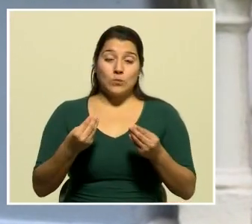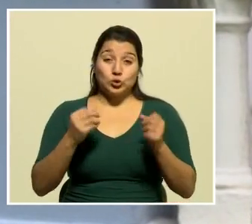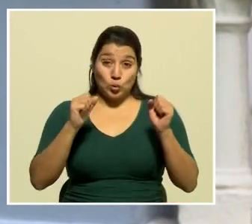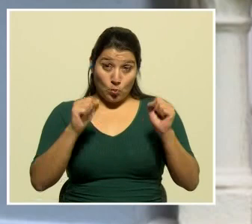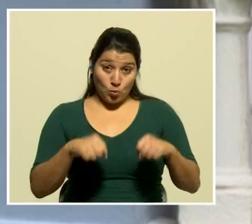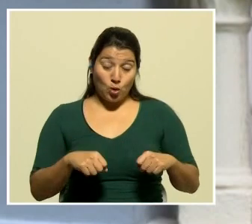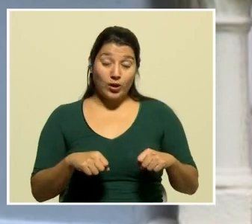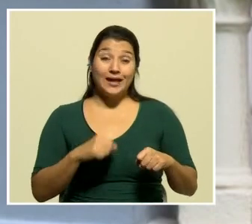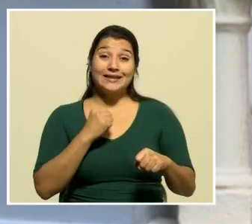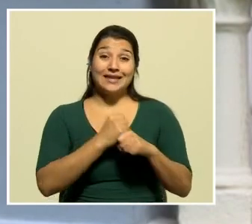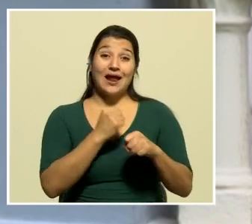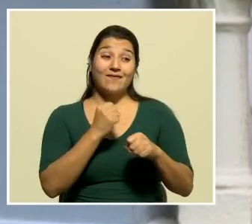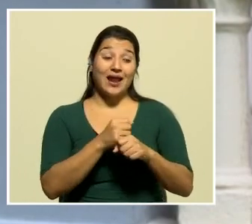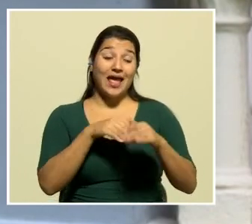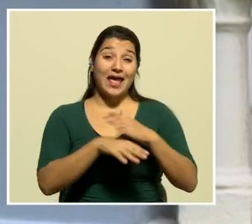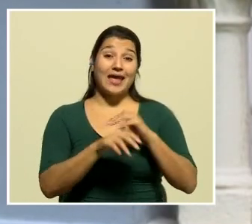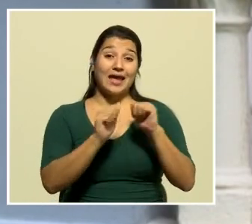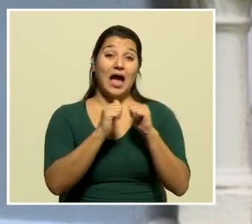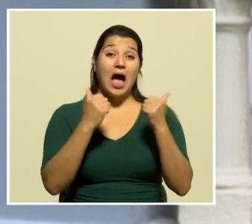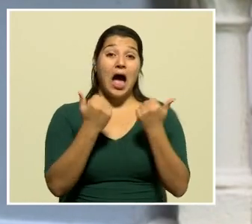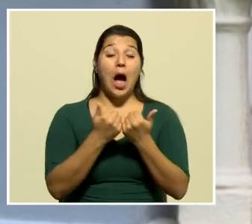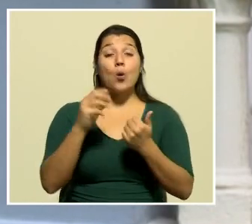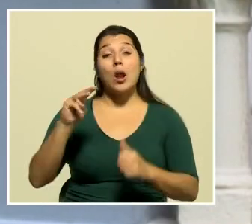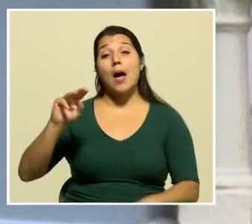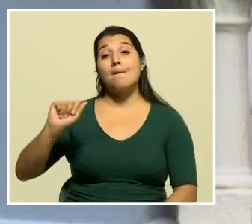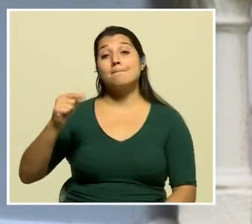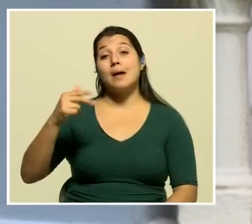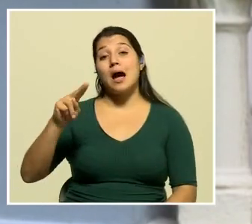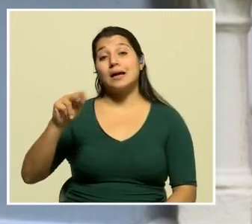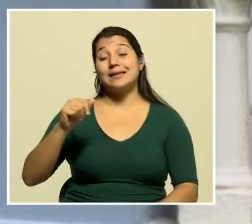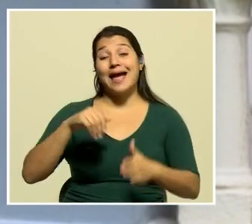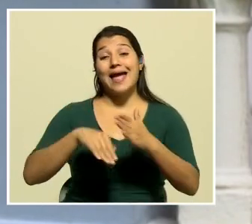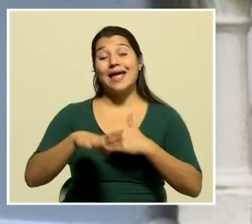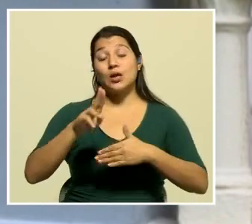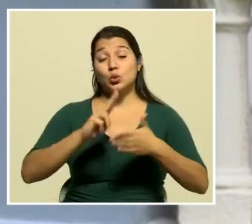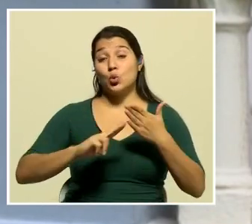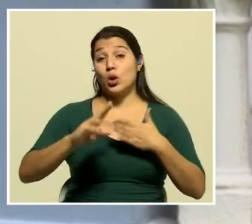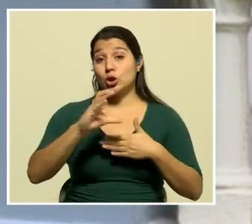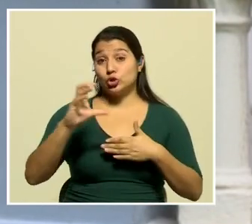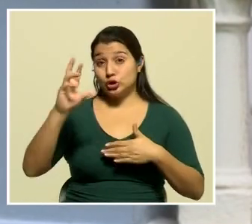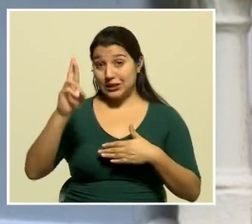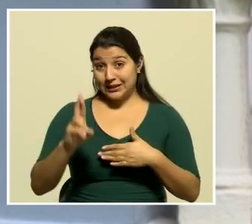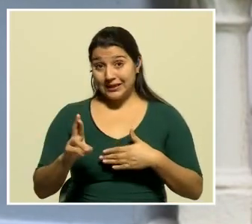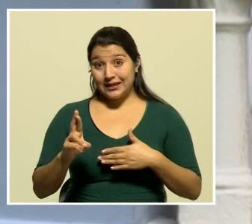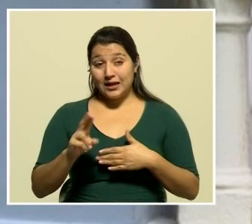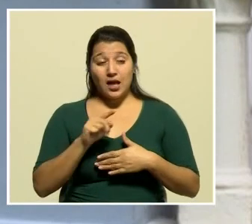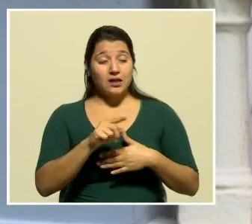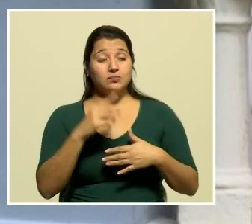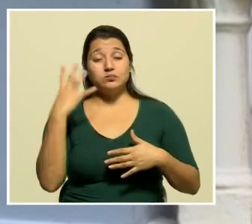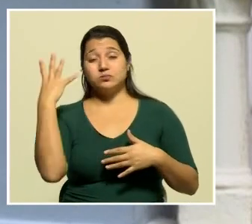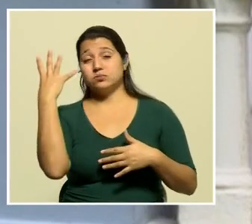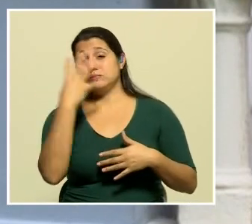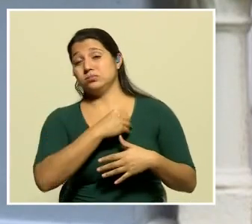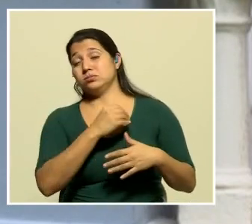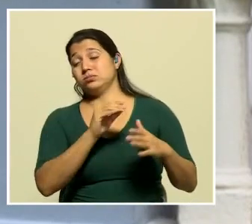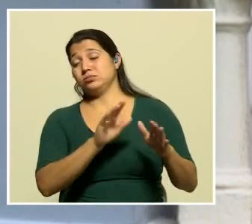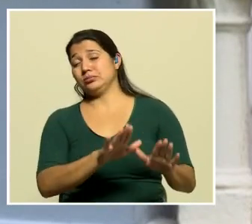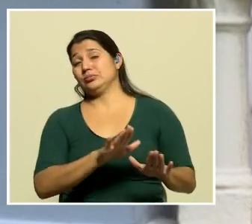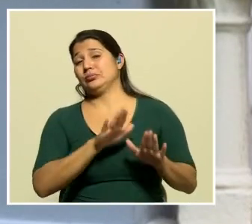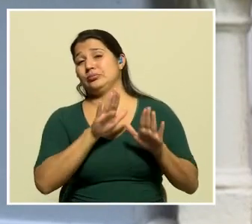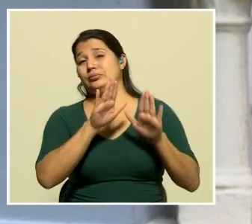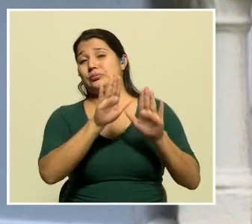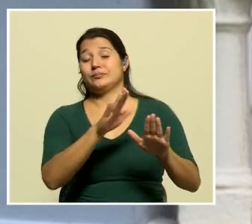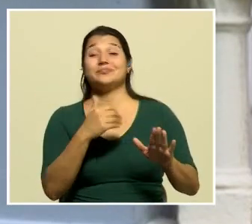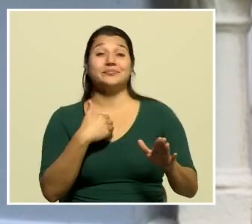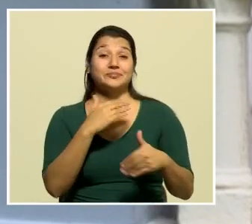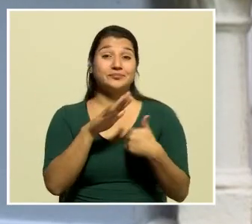aula magna de la Universidad de Costa Rica, que es espectacular. Tiene todos